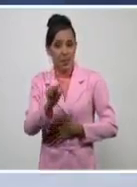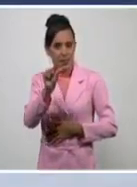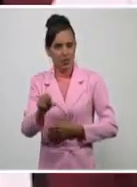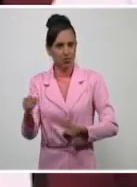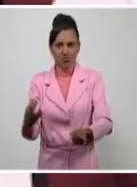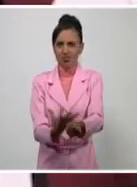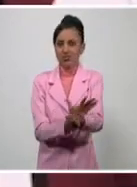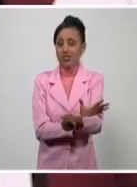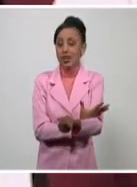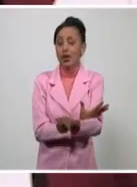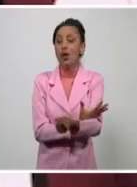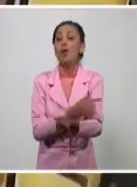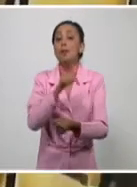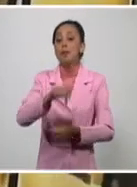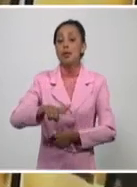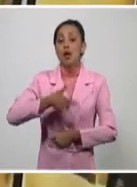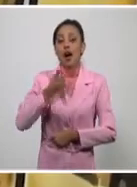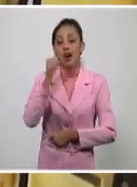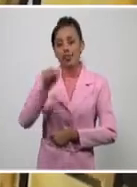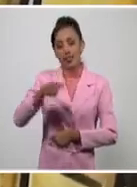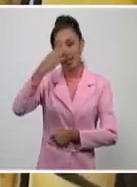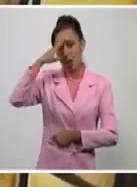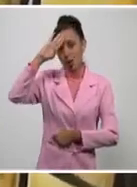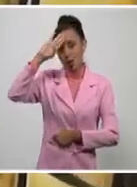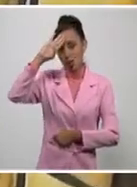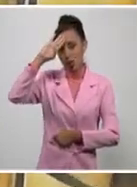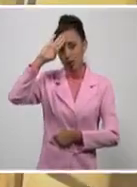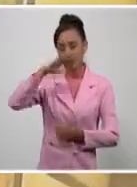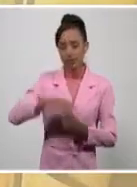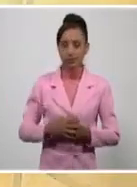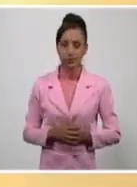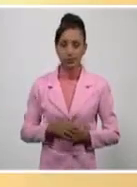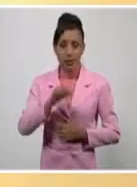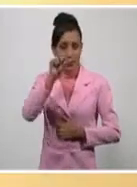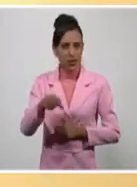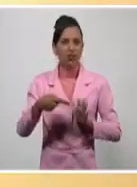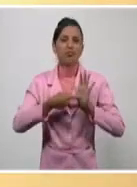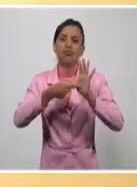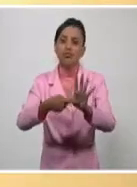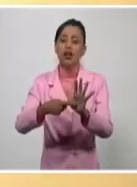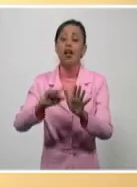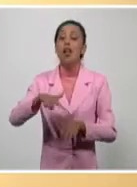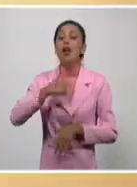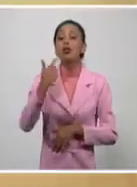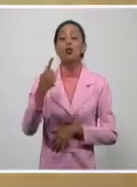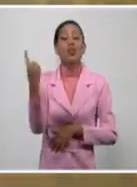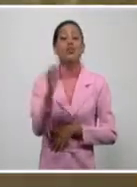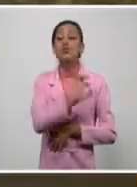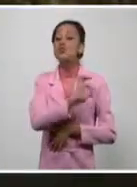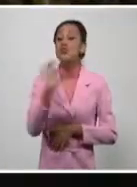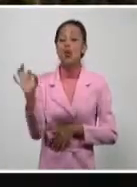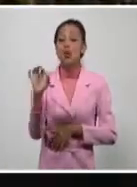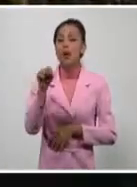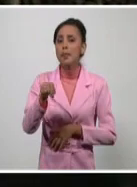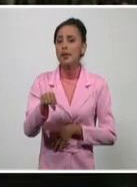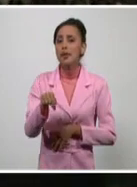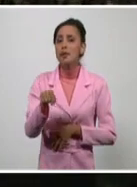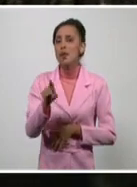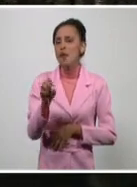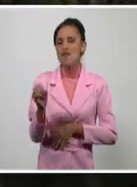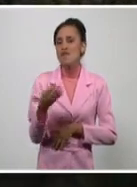y artistas de este país. Esos, los hacedores genuinos de la cultura nacional, nunca han sido dados a la falsa